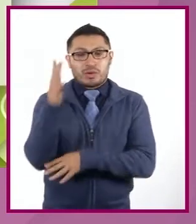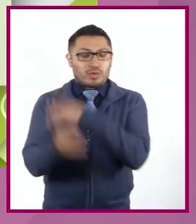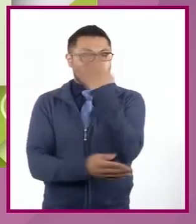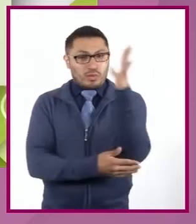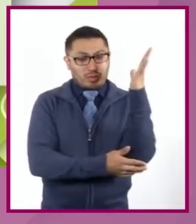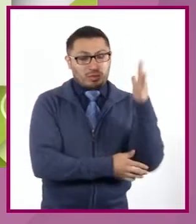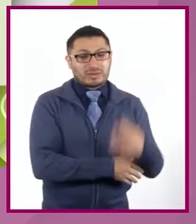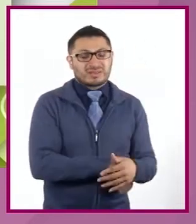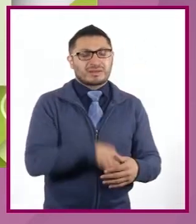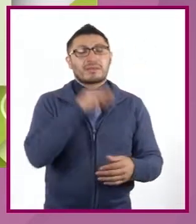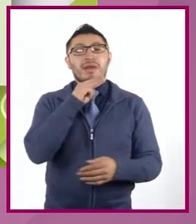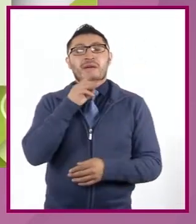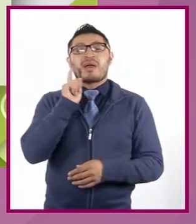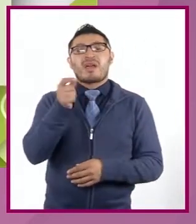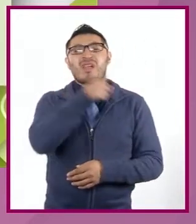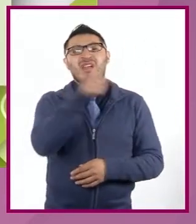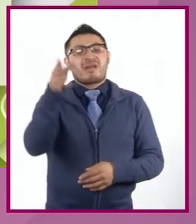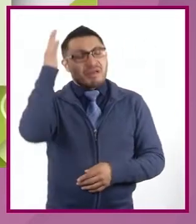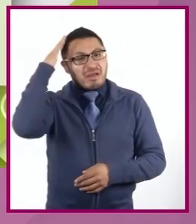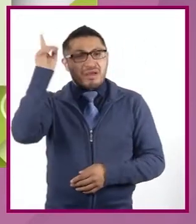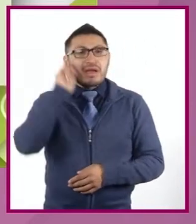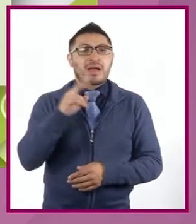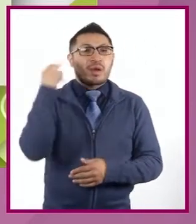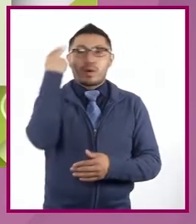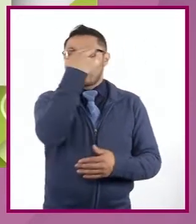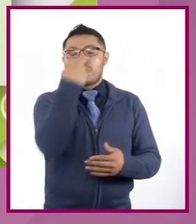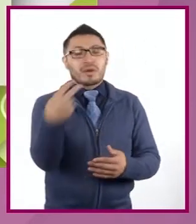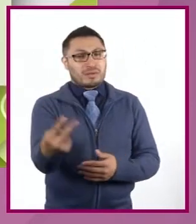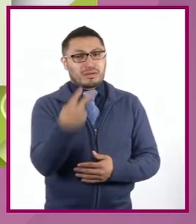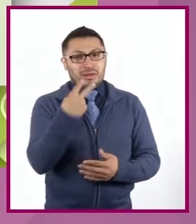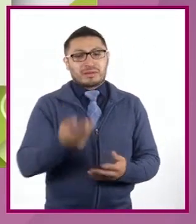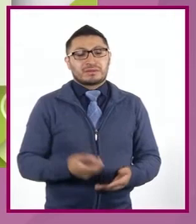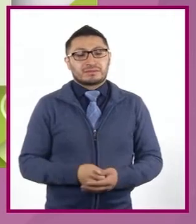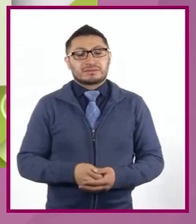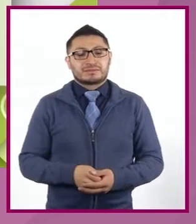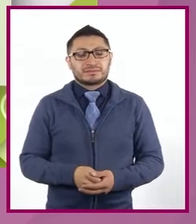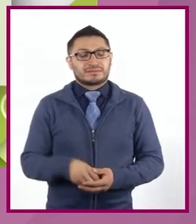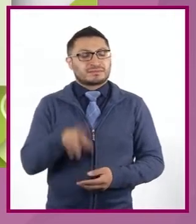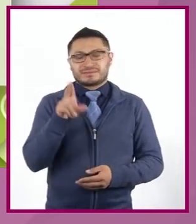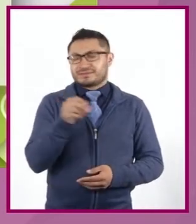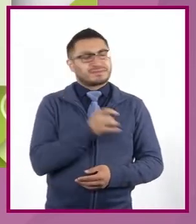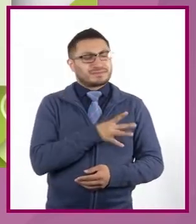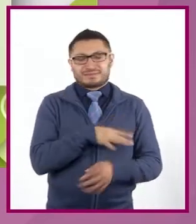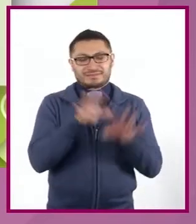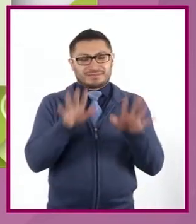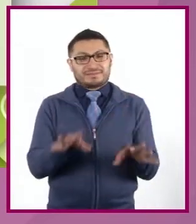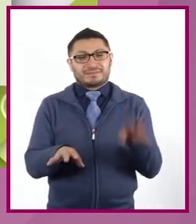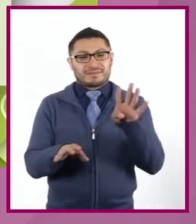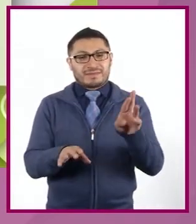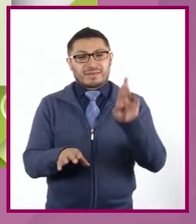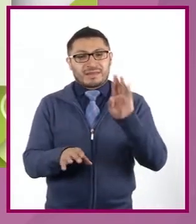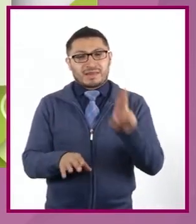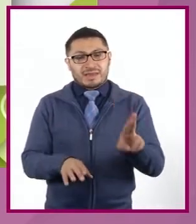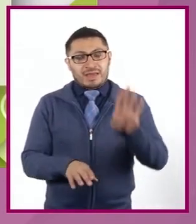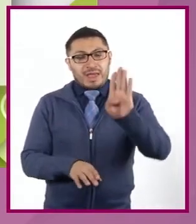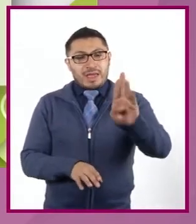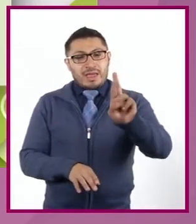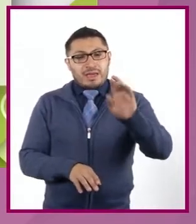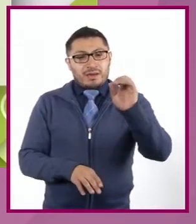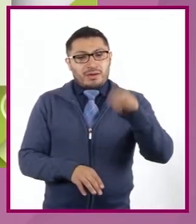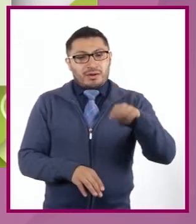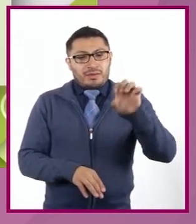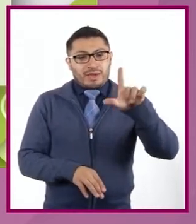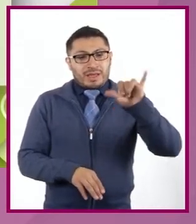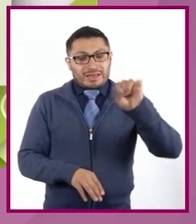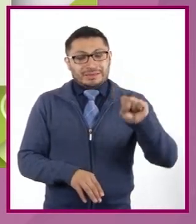¿quiénes son esas señoras tan pintadas que nos están mirando? No teman, son bromelias. ¿Y también compiten